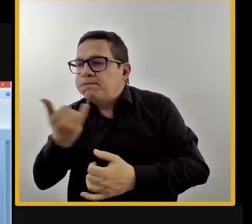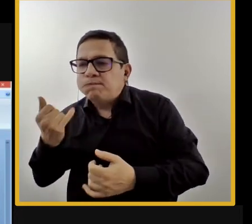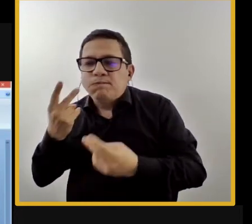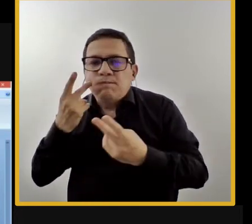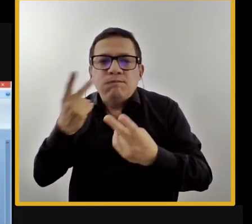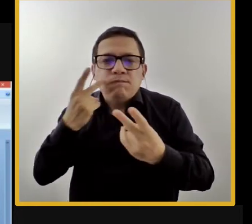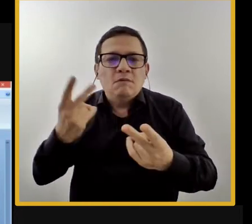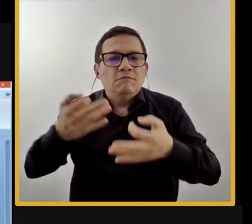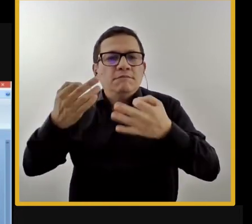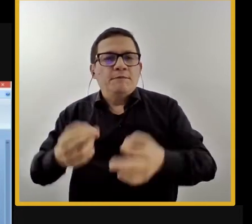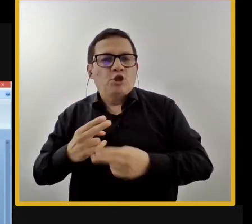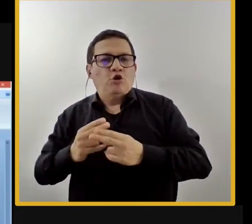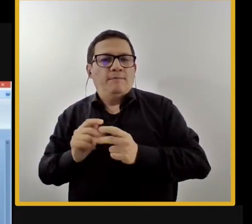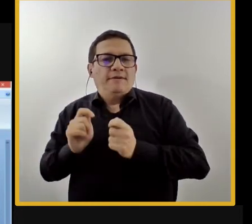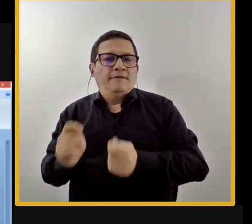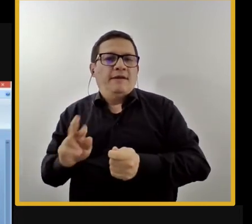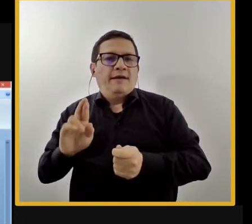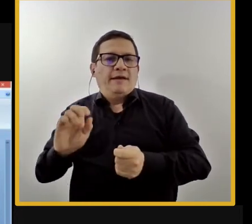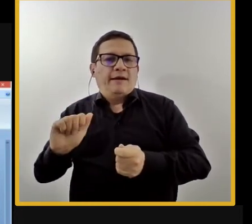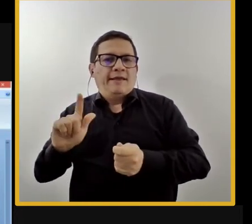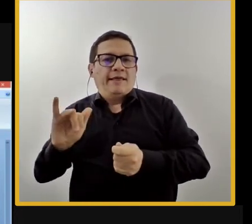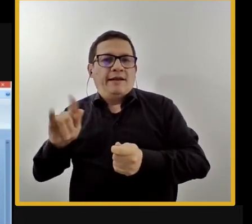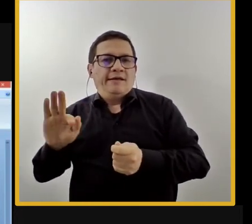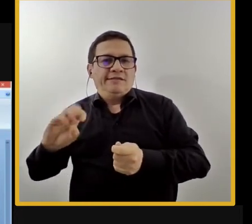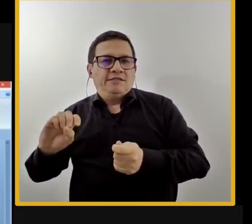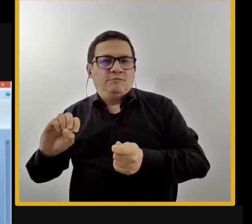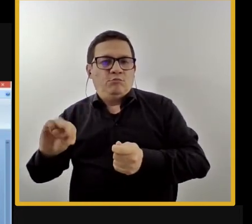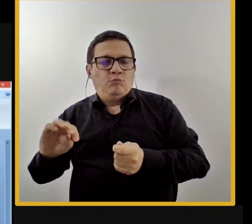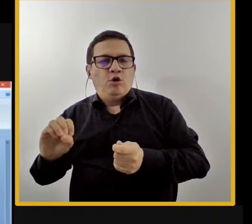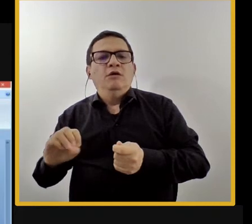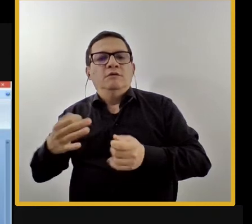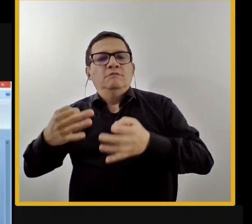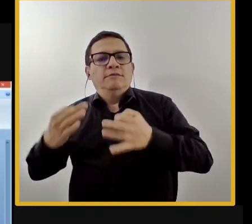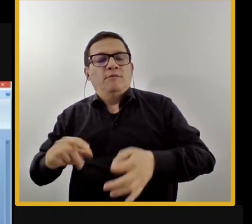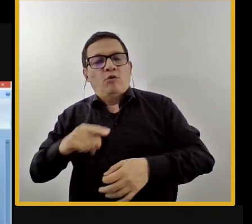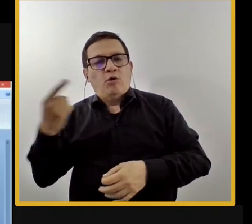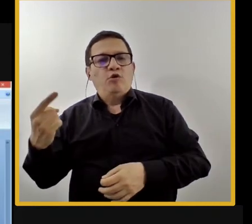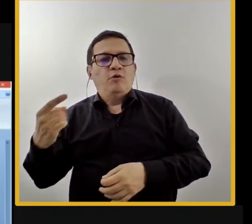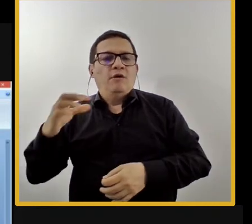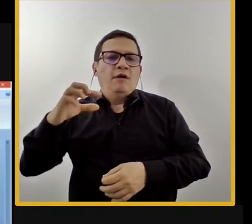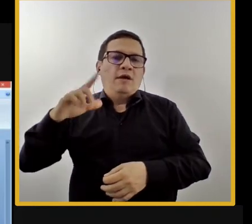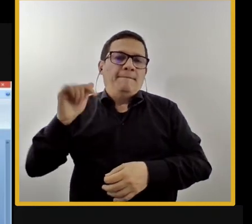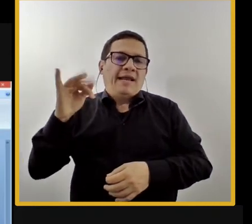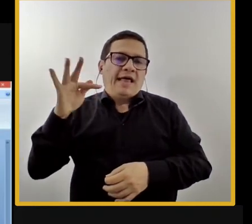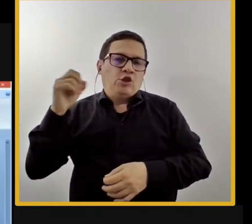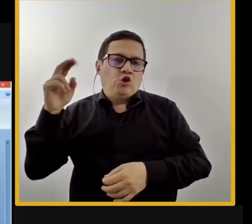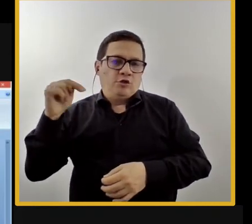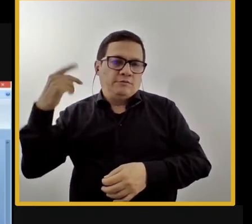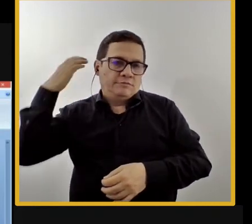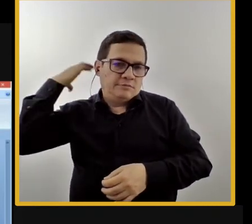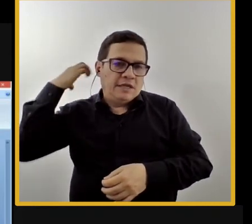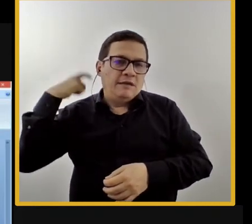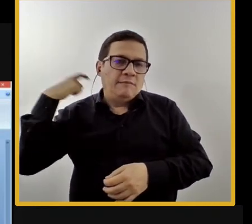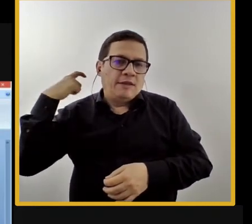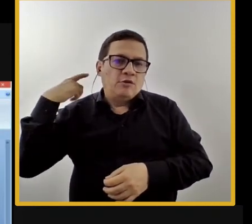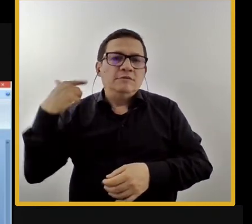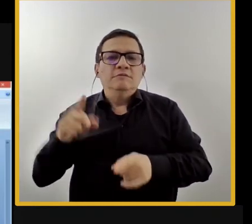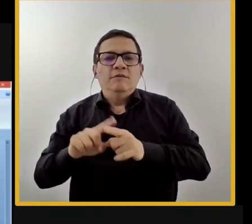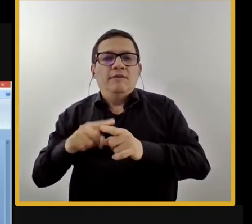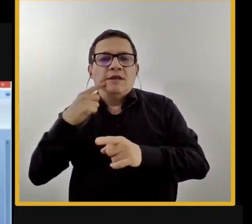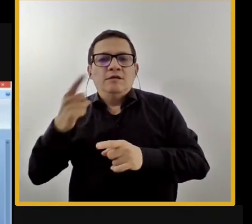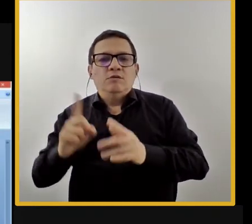llamaron realismo. Para Platón, en cambio, primero surge la idea y luego los objetos del mundo sensible. Lo